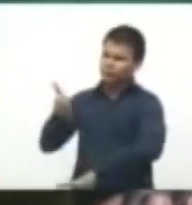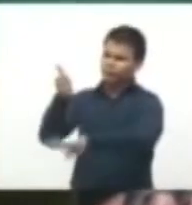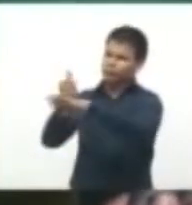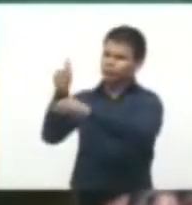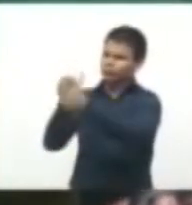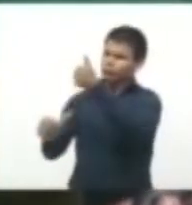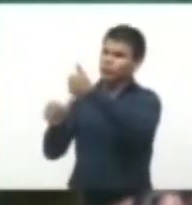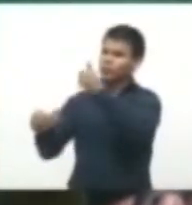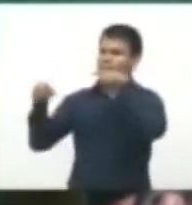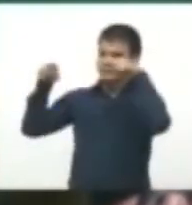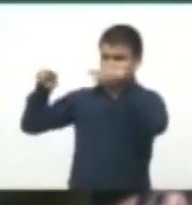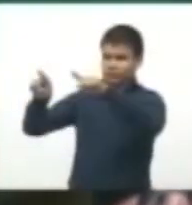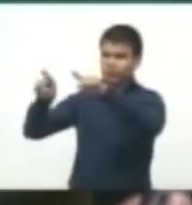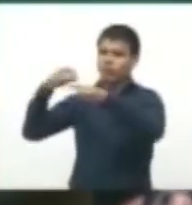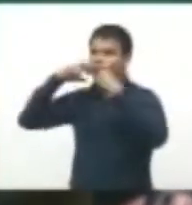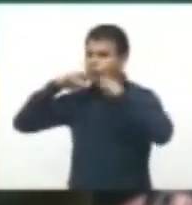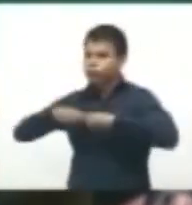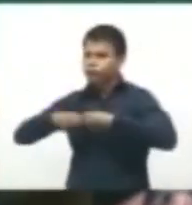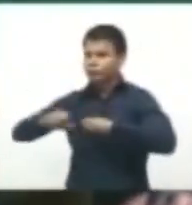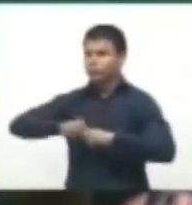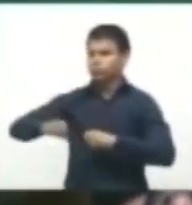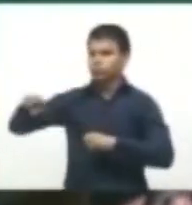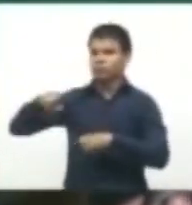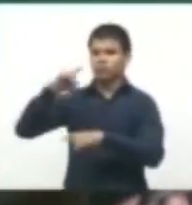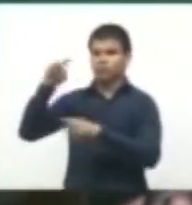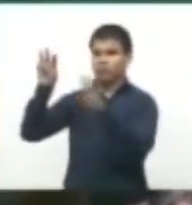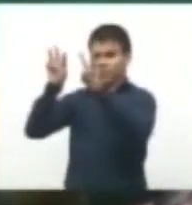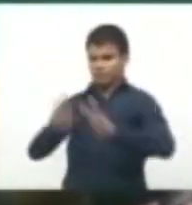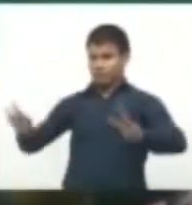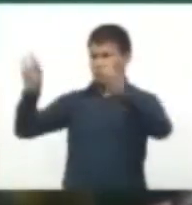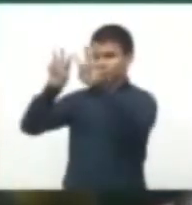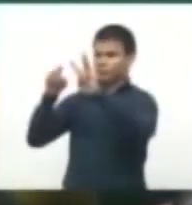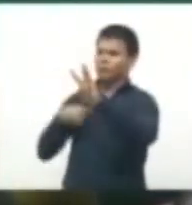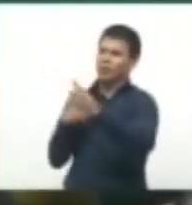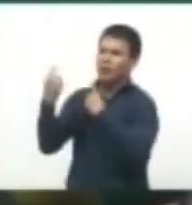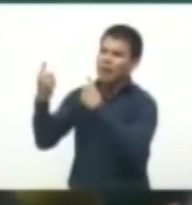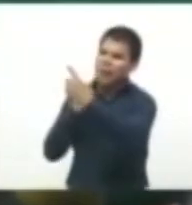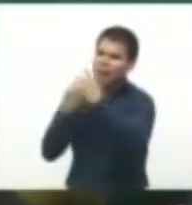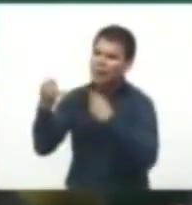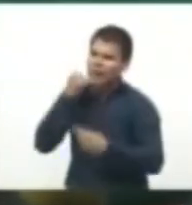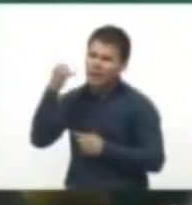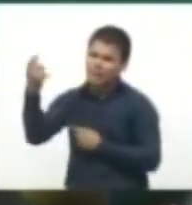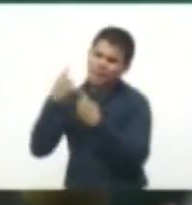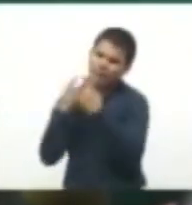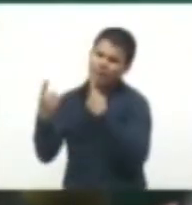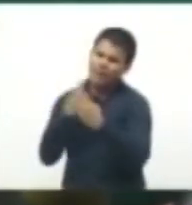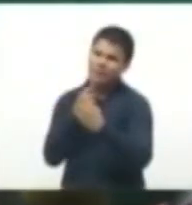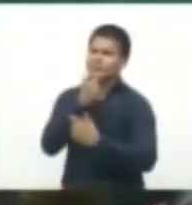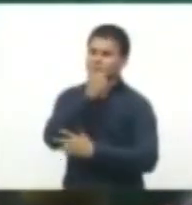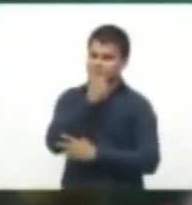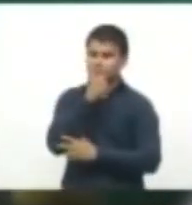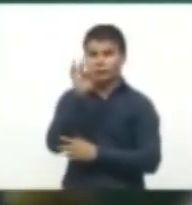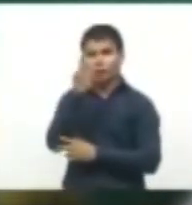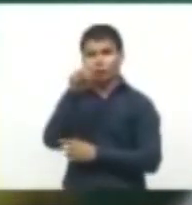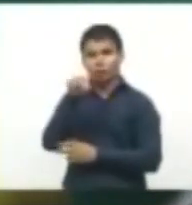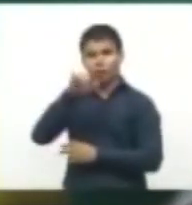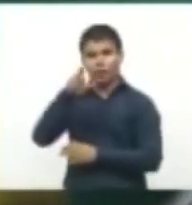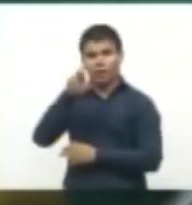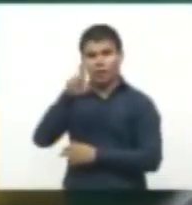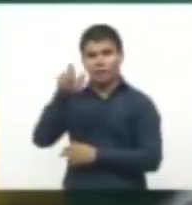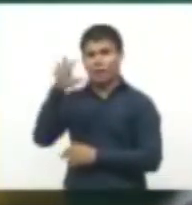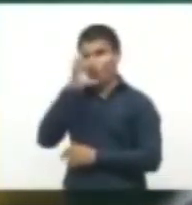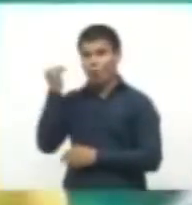Derechos Humanos de Naciones Unidas, el señor Todd Howland, él también